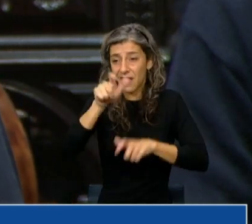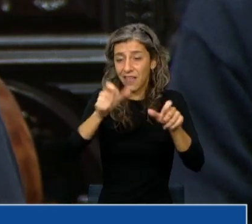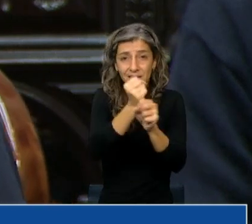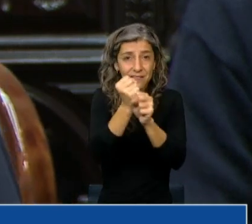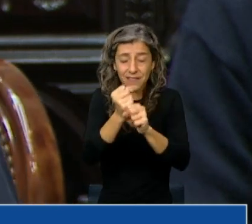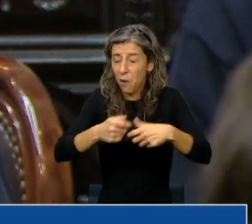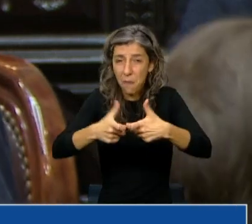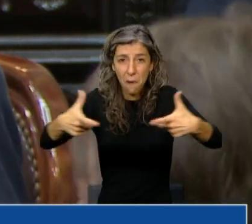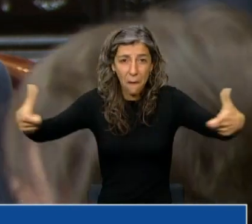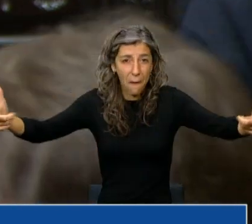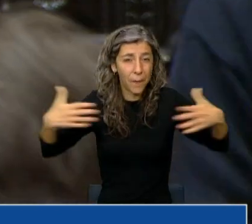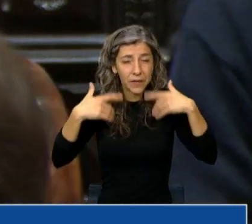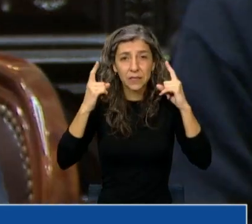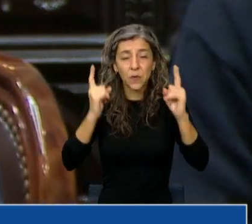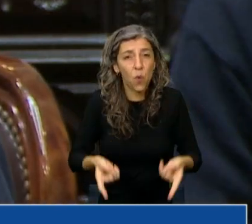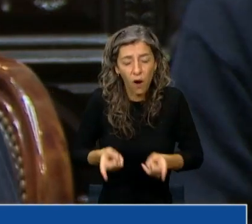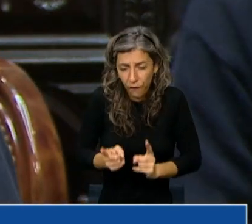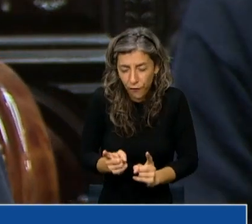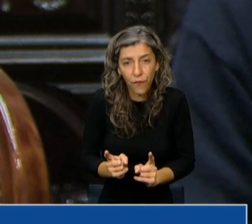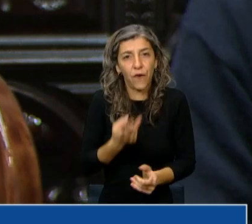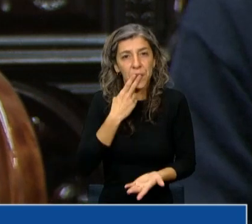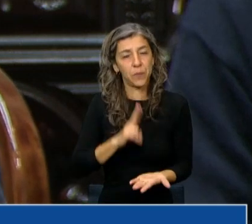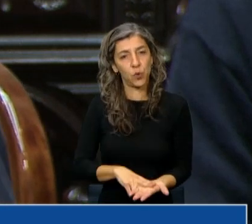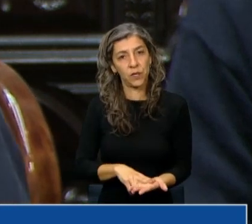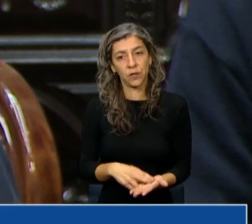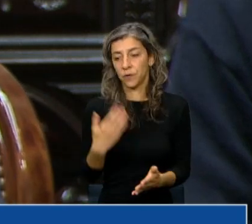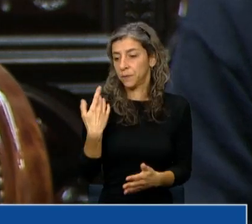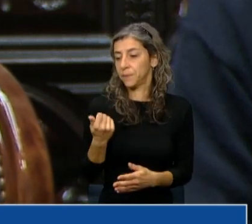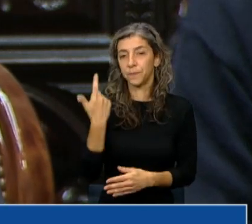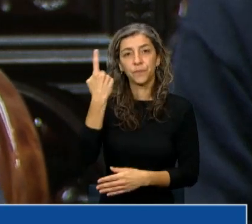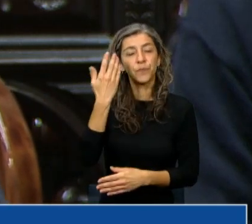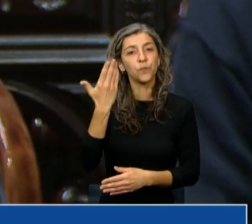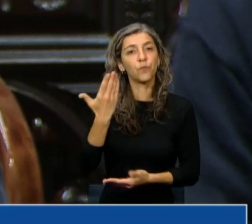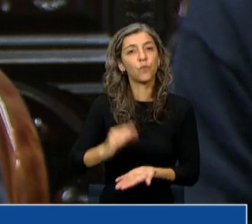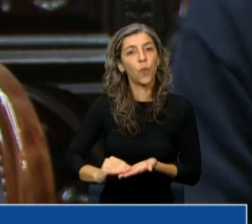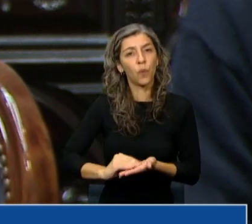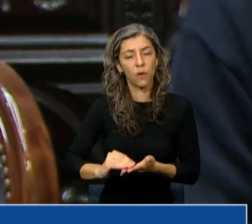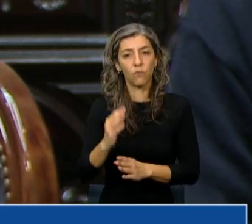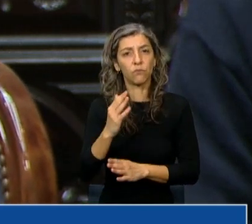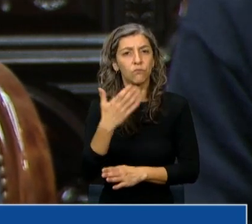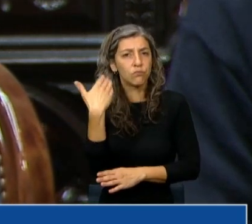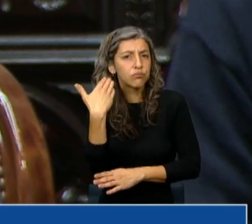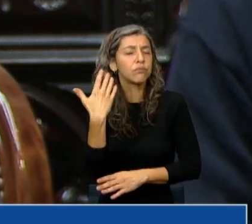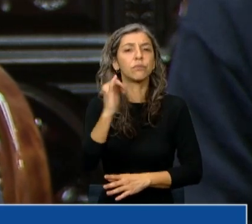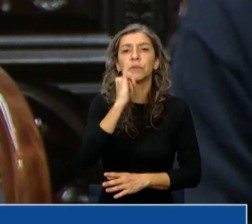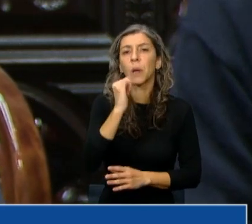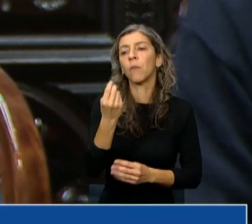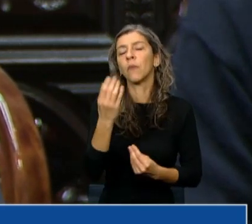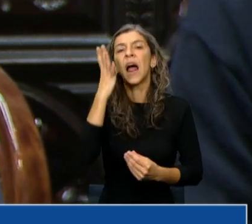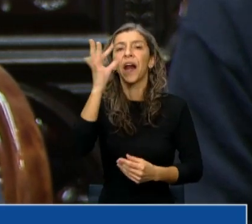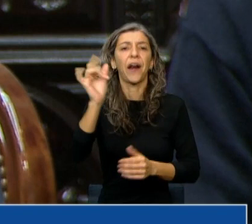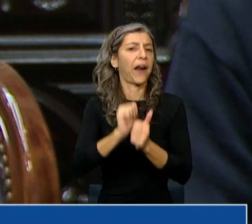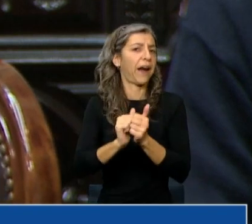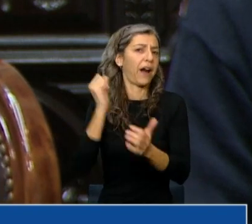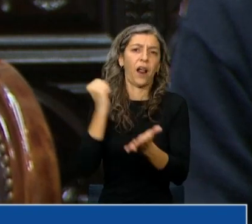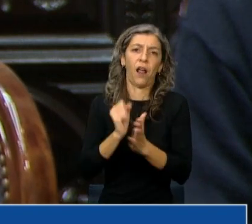contribuyentes. Recién un diputado preopinante hacía referencia al récord histórico. Olvida decir que a partir de ahí